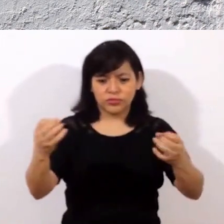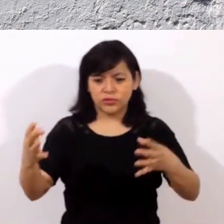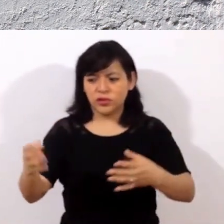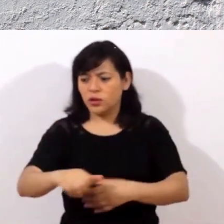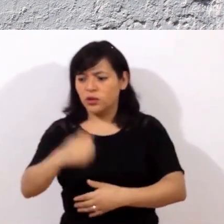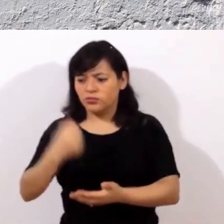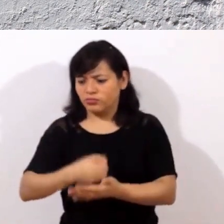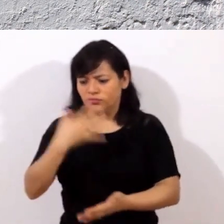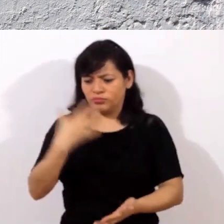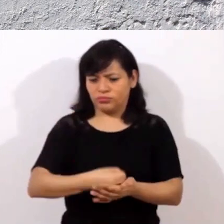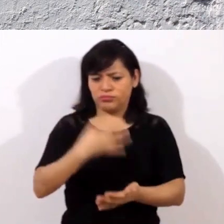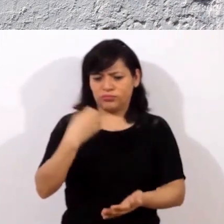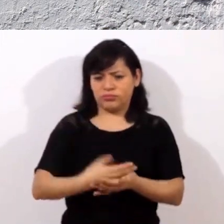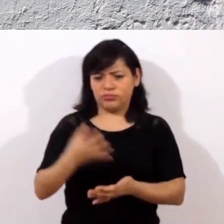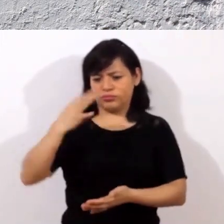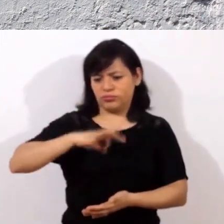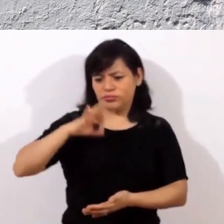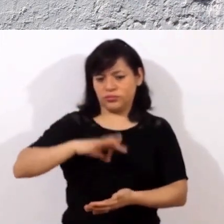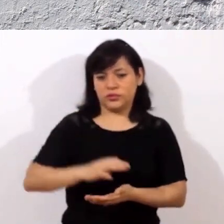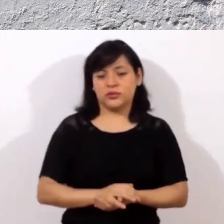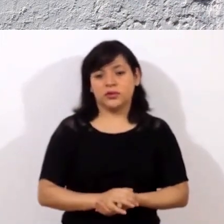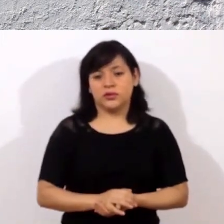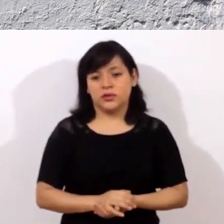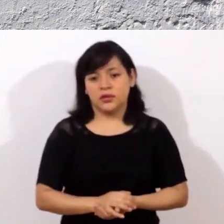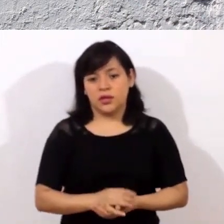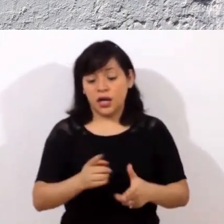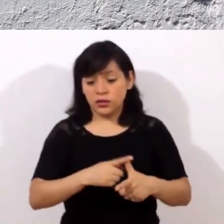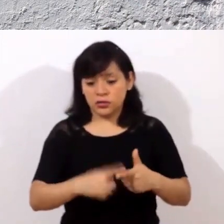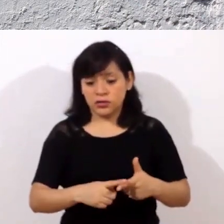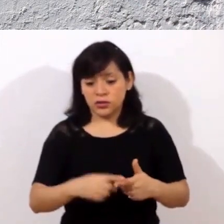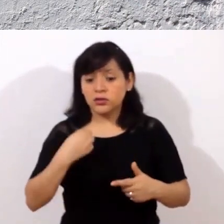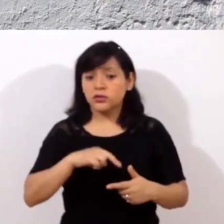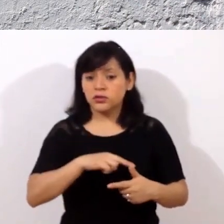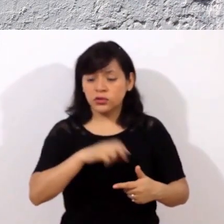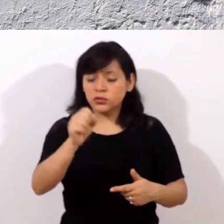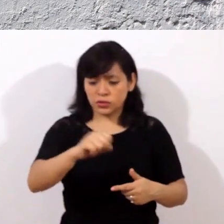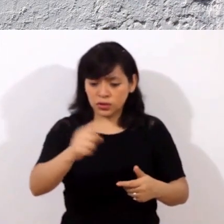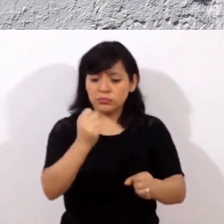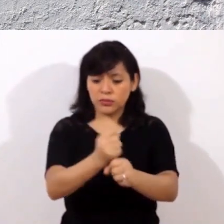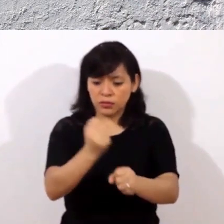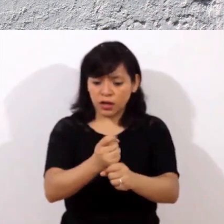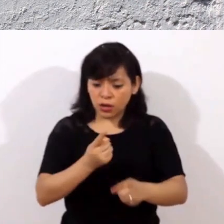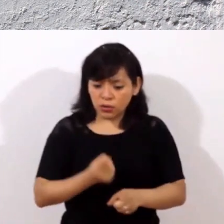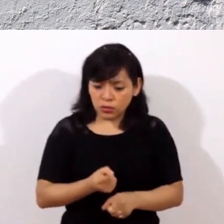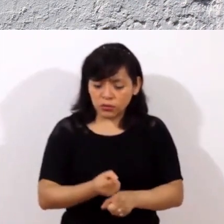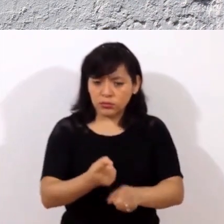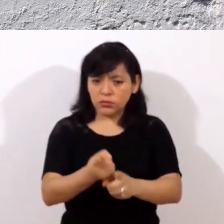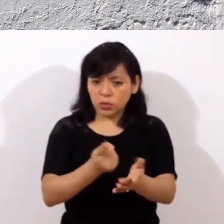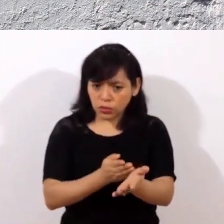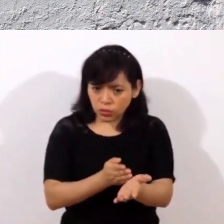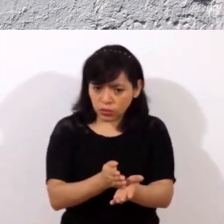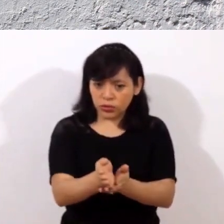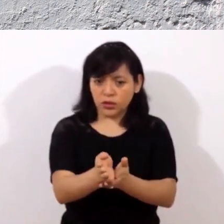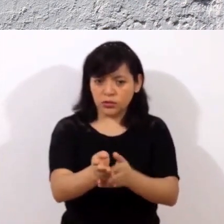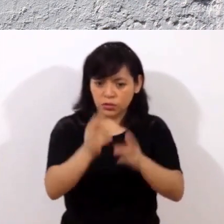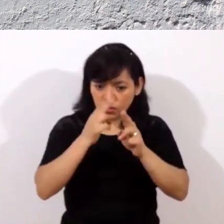ricos. No estamos en contra de un trabajo correcto, honesto y saludable. Estamos